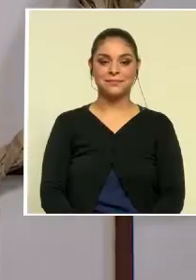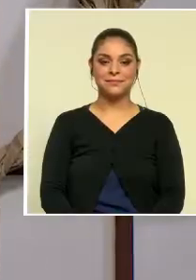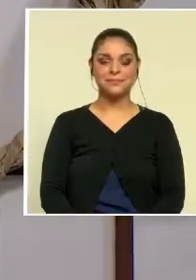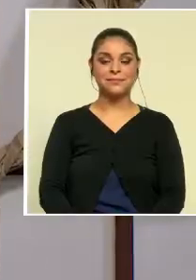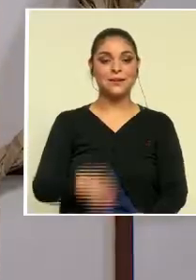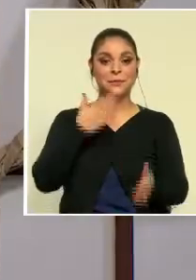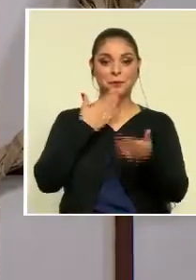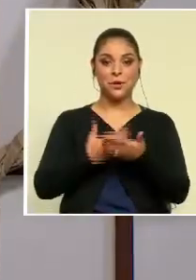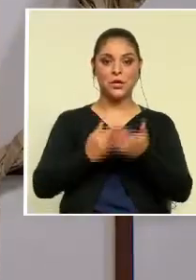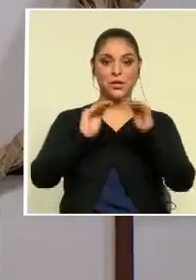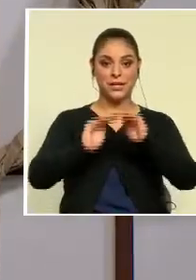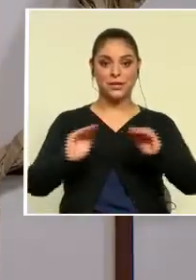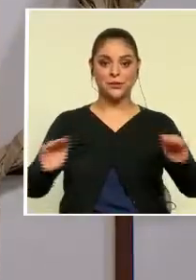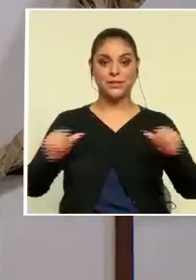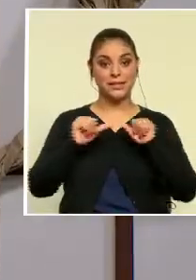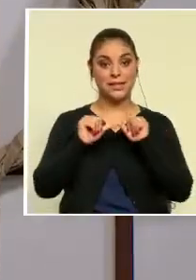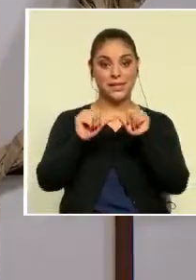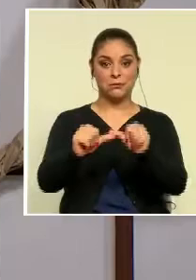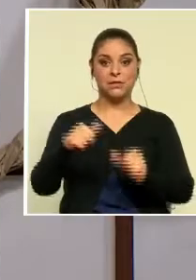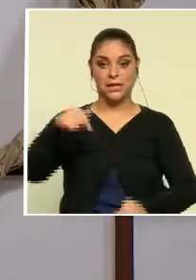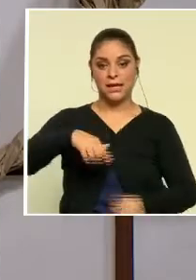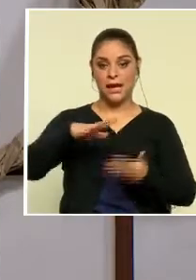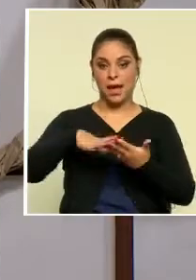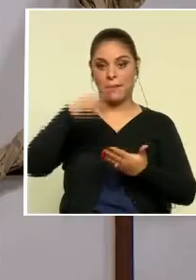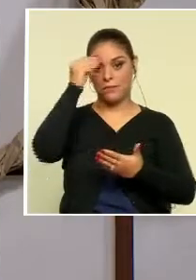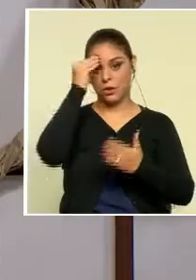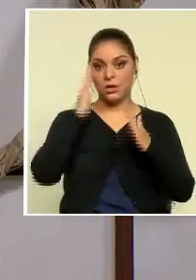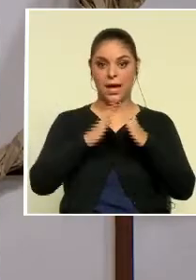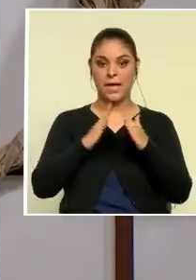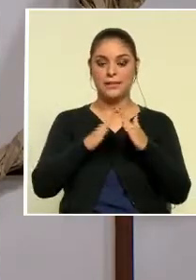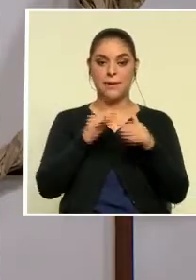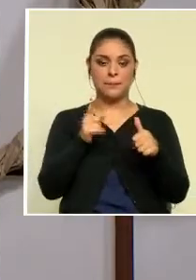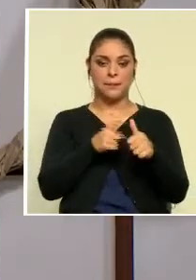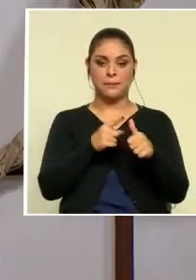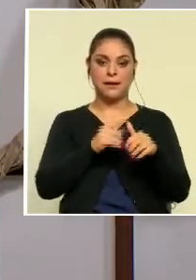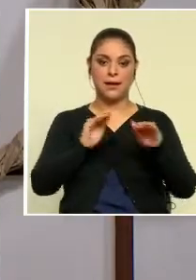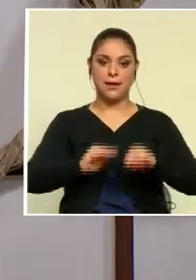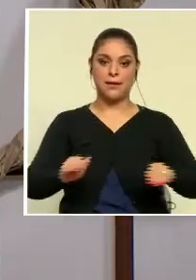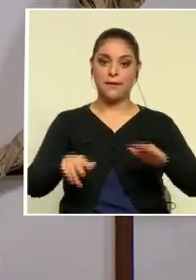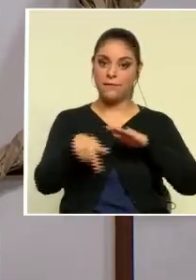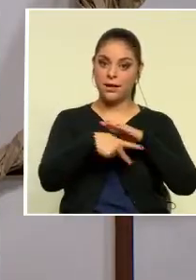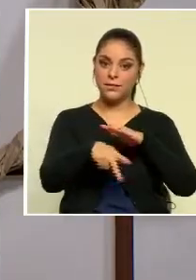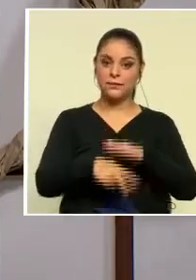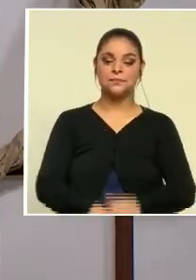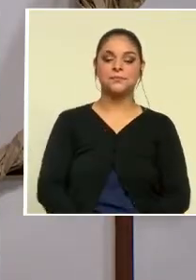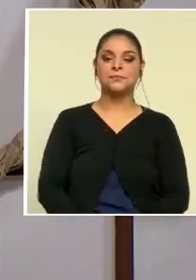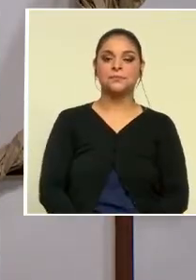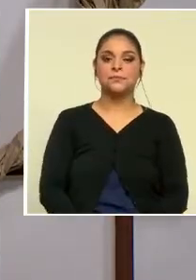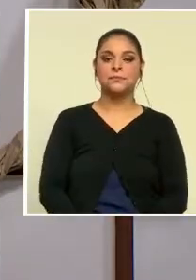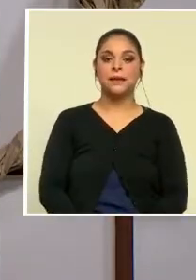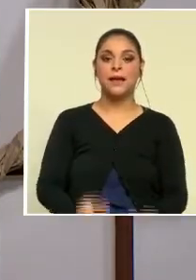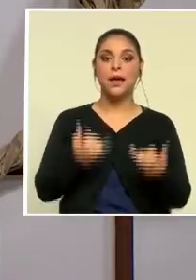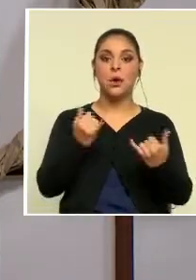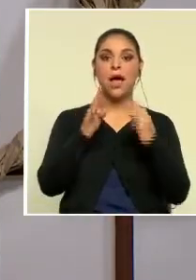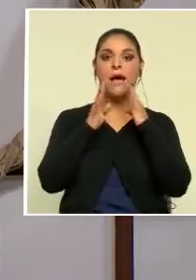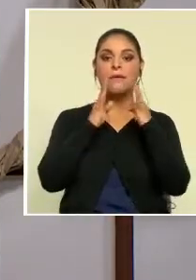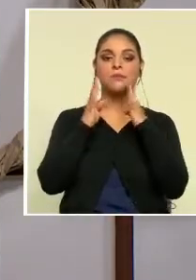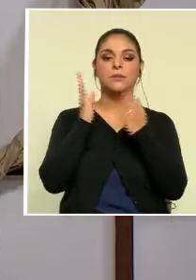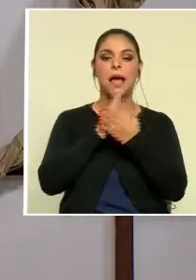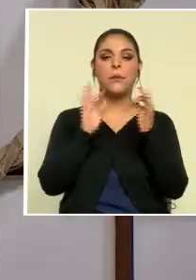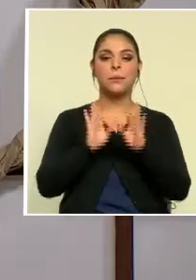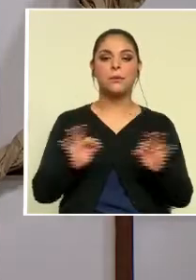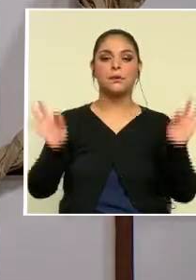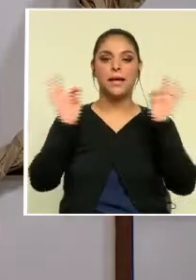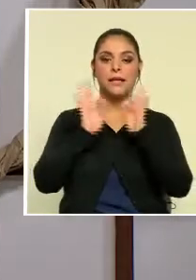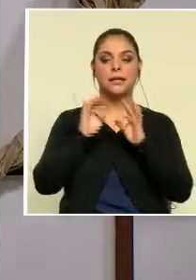buenos niños y niñas continuamos en este aprende en casa primera infancia y ahora y vamos a hablar de algo muy importante para